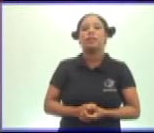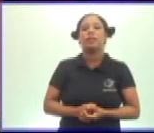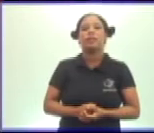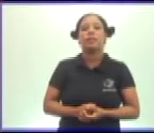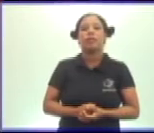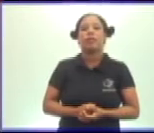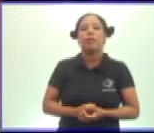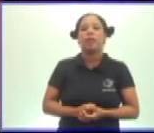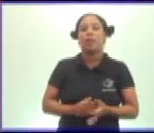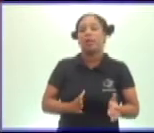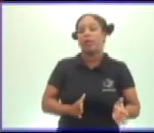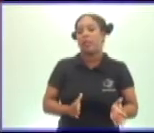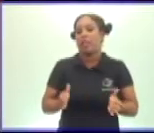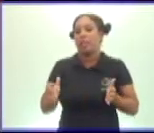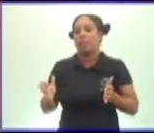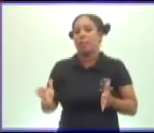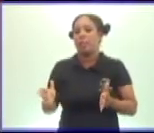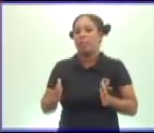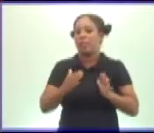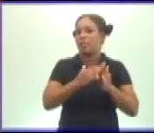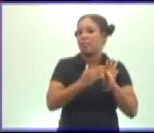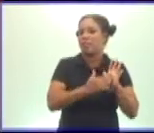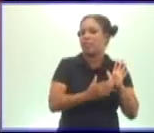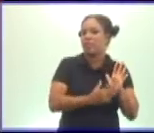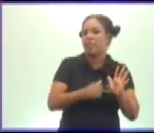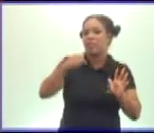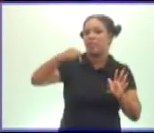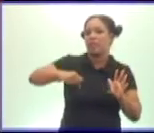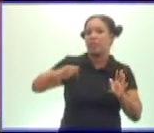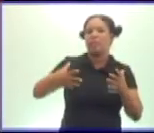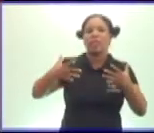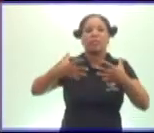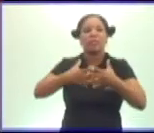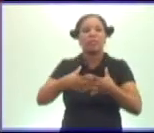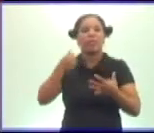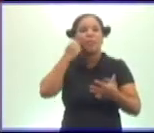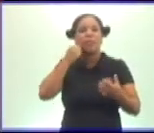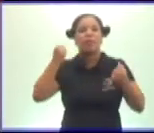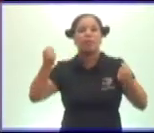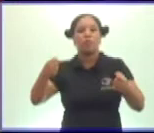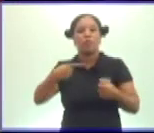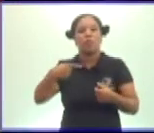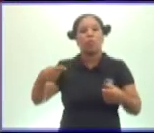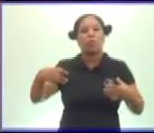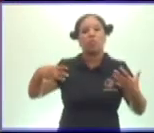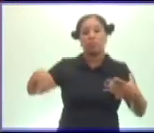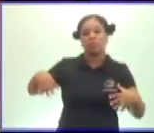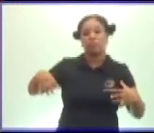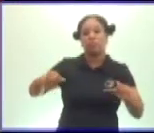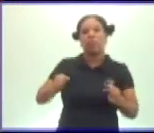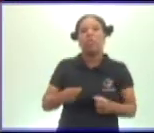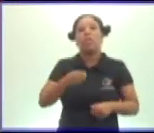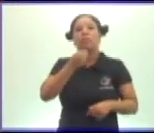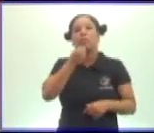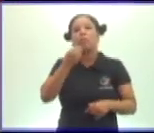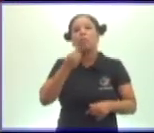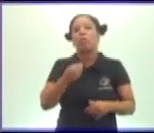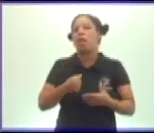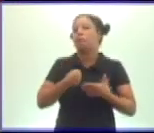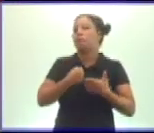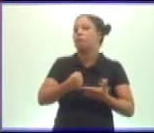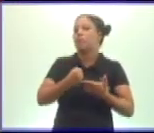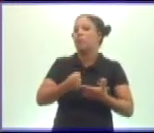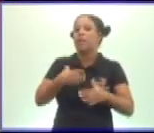en la medida de que estas interacciones sean más fuertes o menos fuertes, pues esto podrá favorecer el